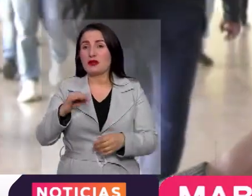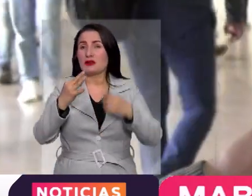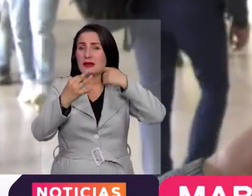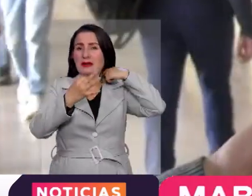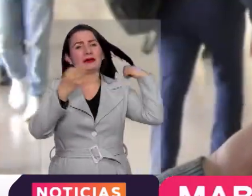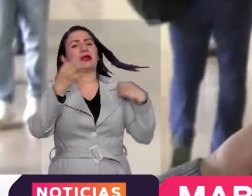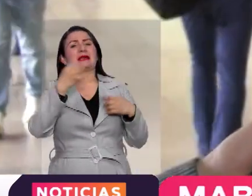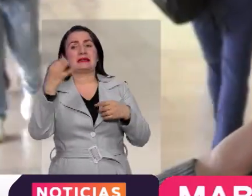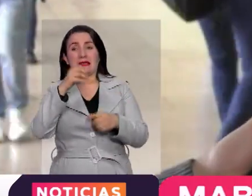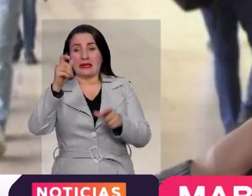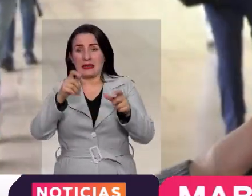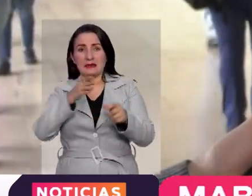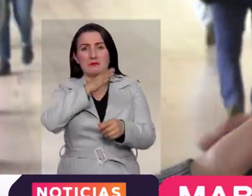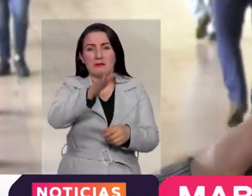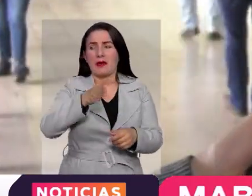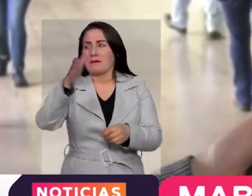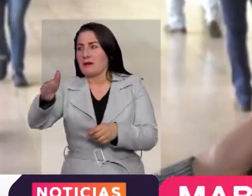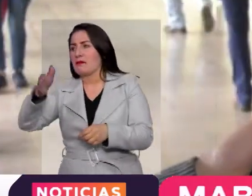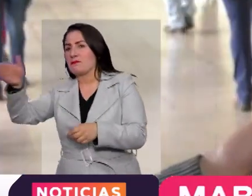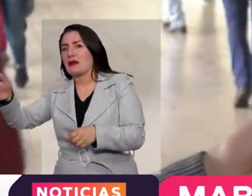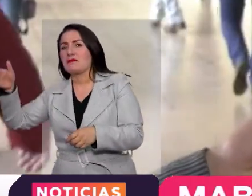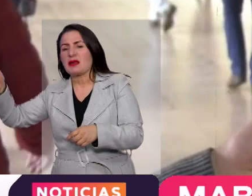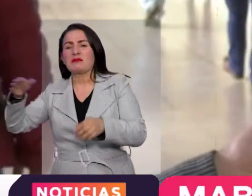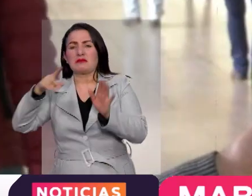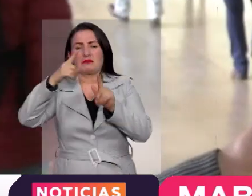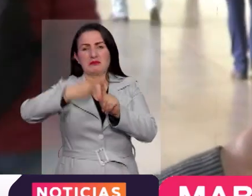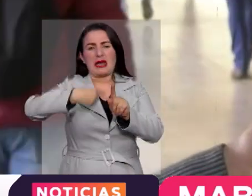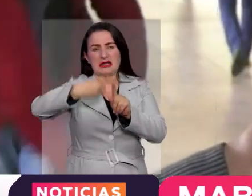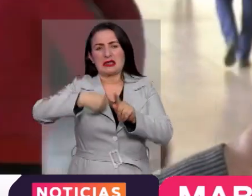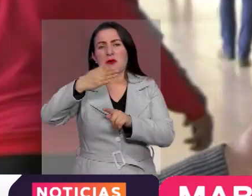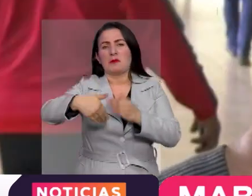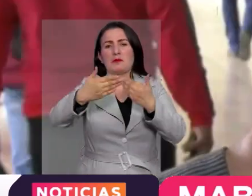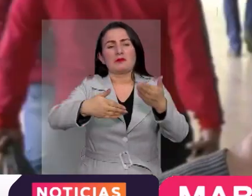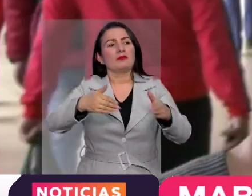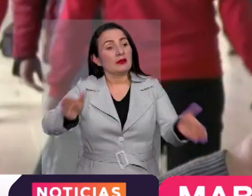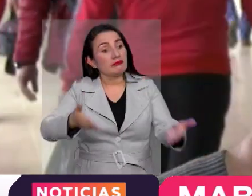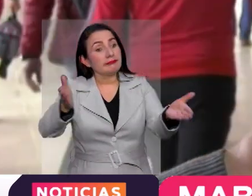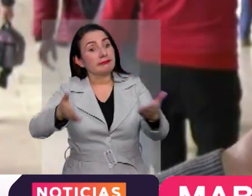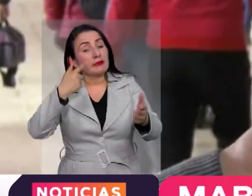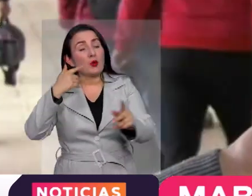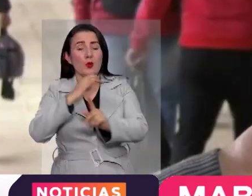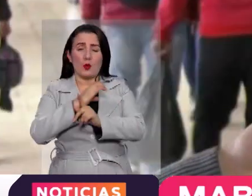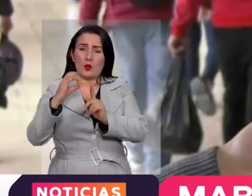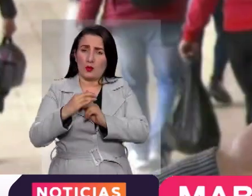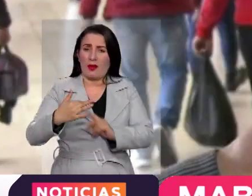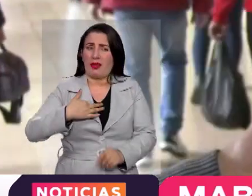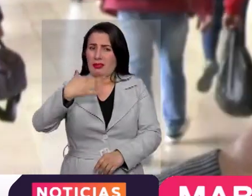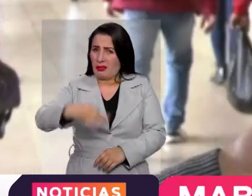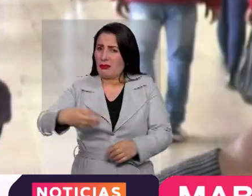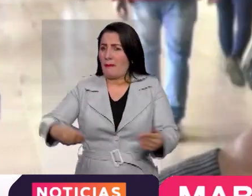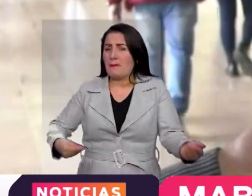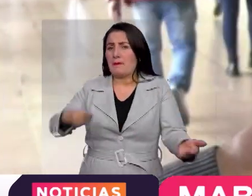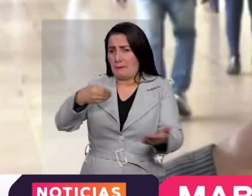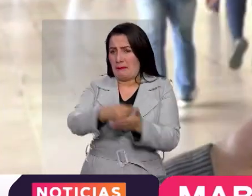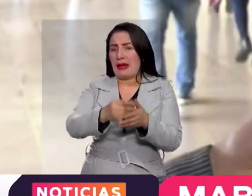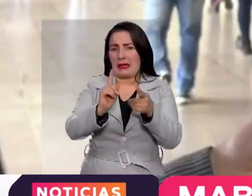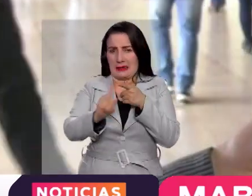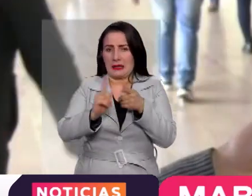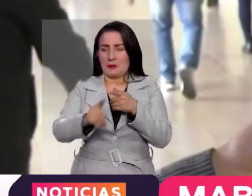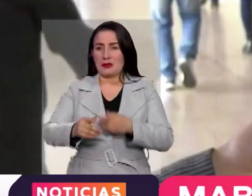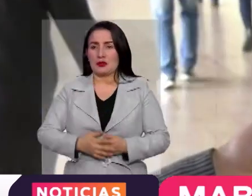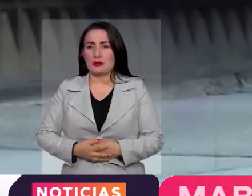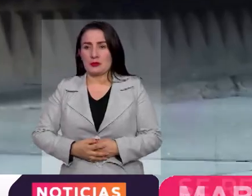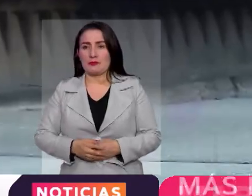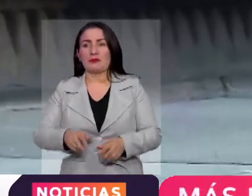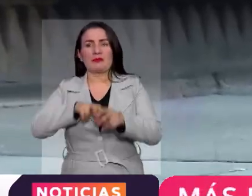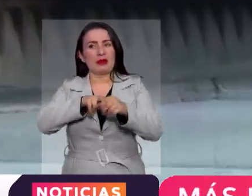intervenciones que vamos a tener en los recorridos de estos meses fomentando la cultura ciudadana en nuestros usuarios y en el sistema de transporte